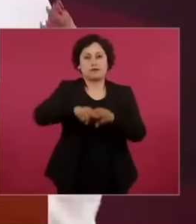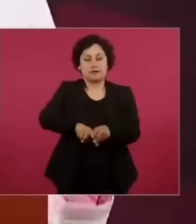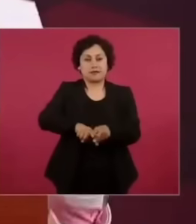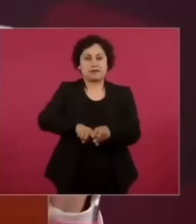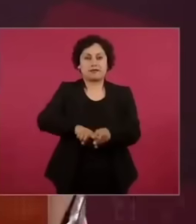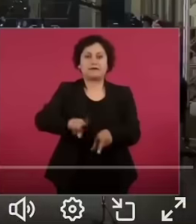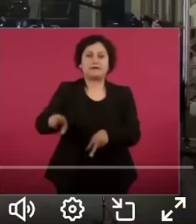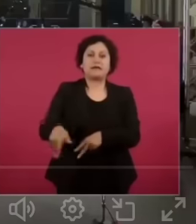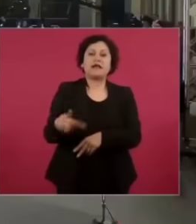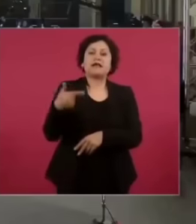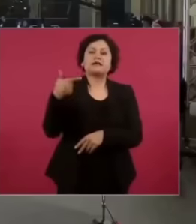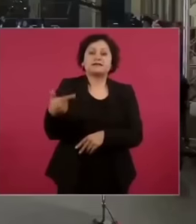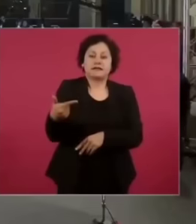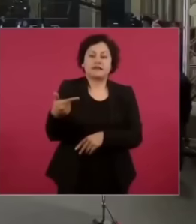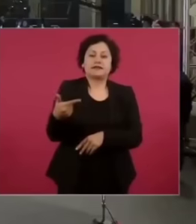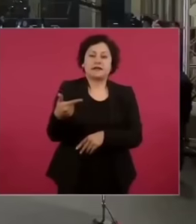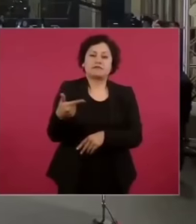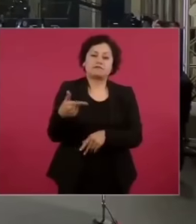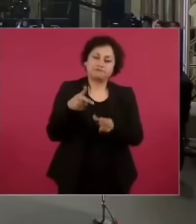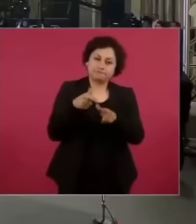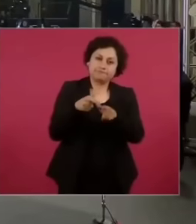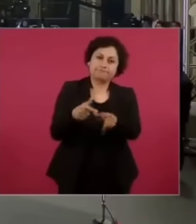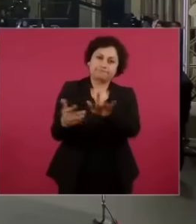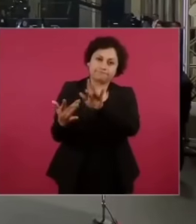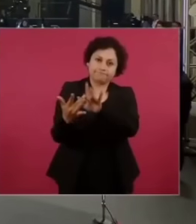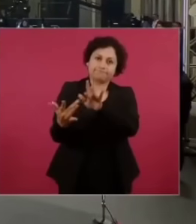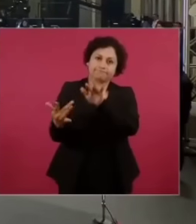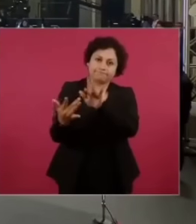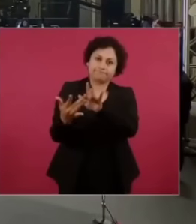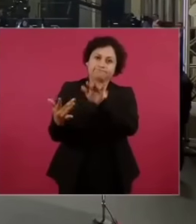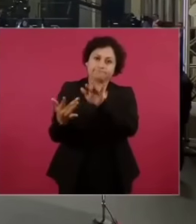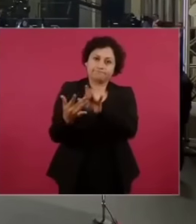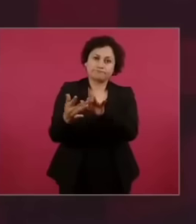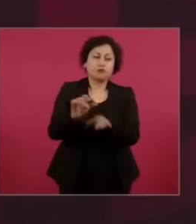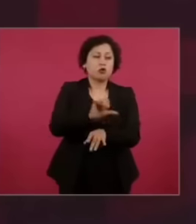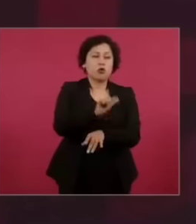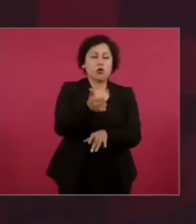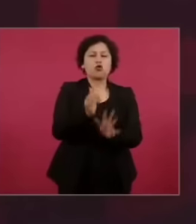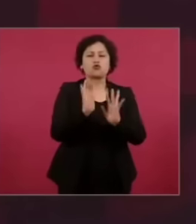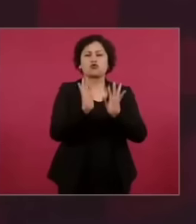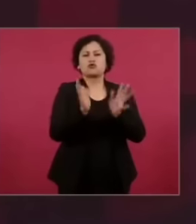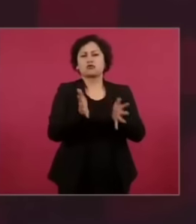los vamos a contactar. Los otros ya tienen